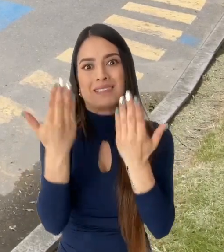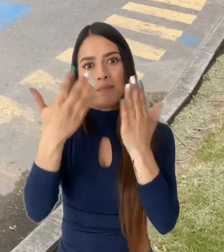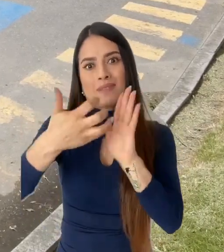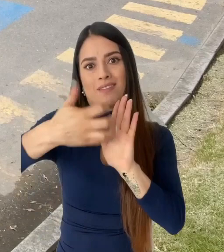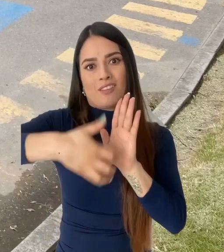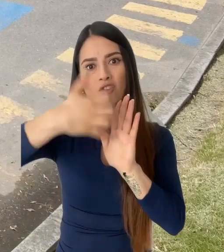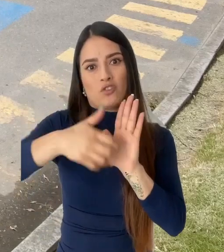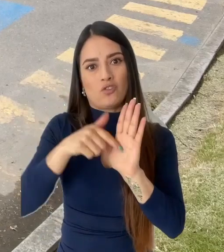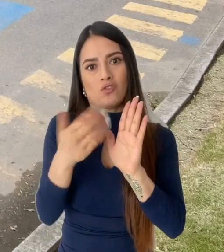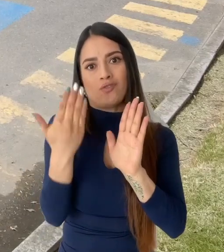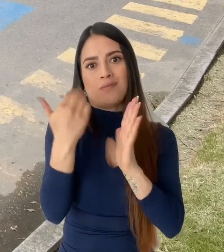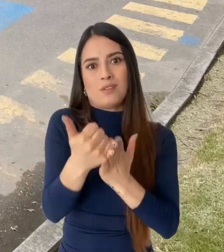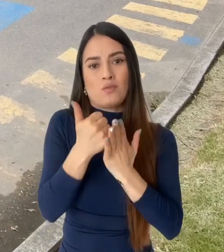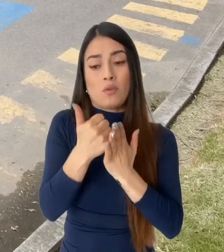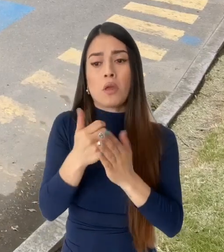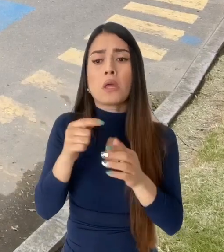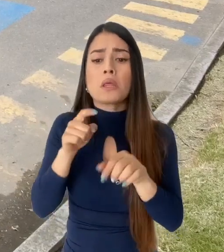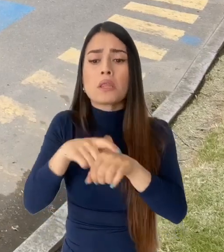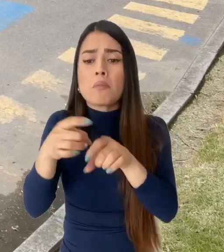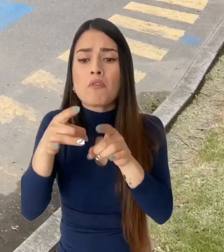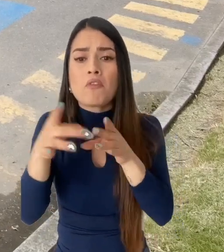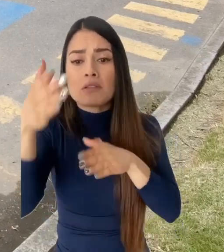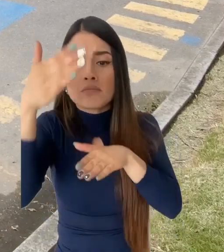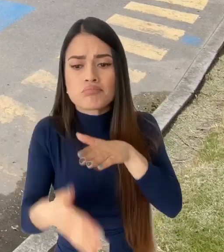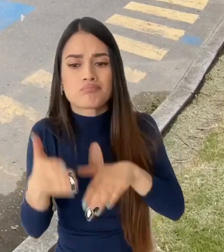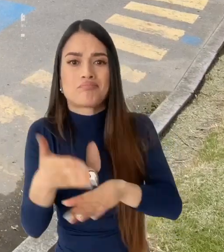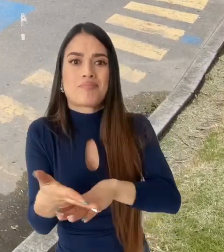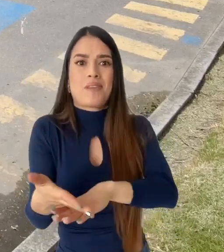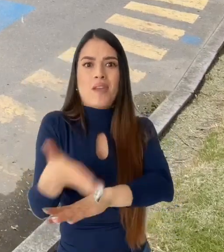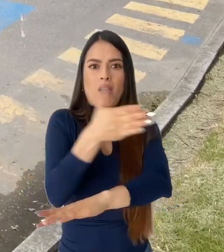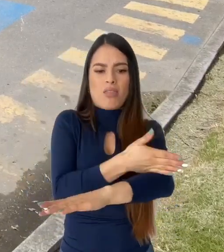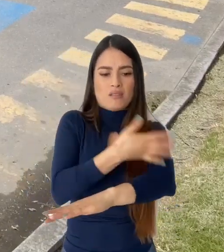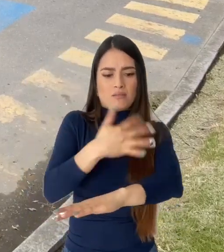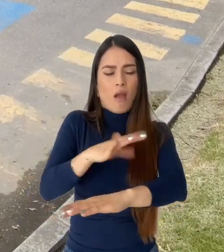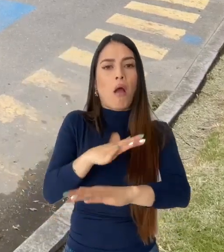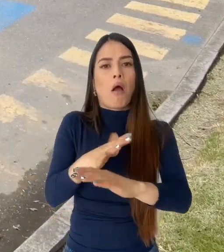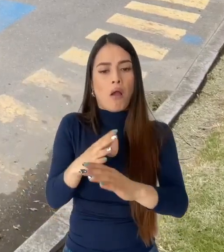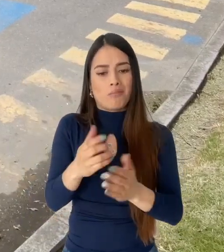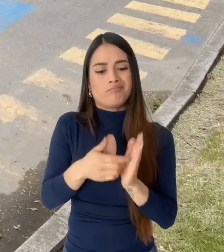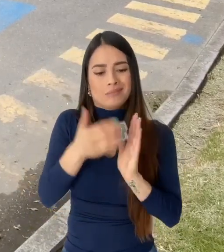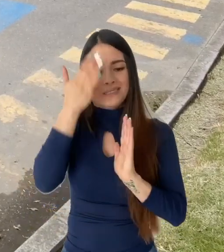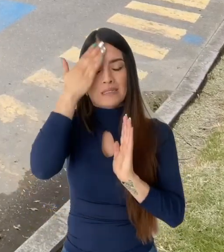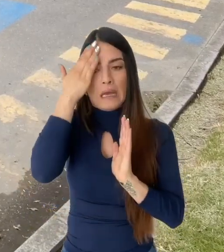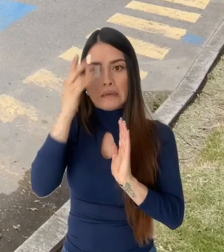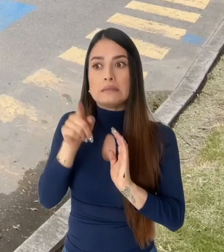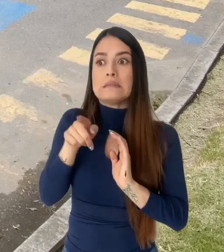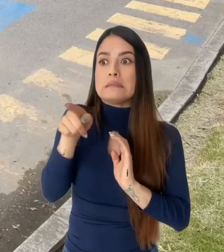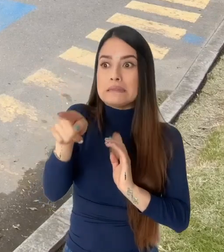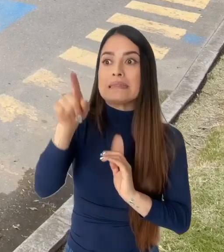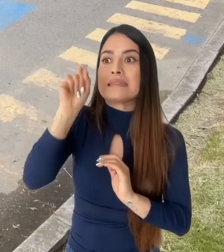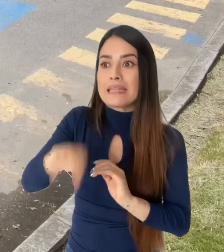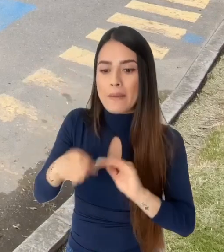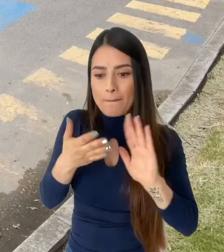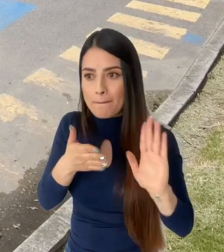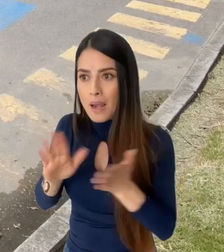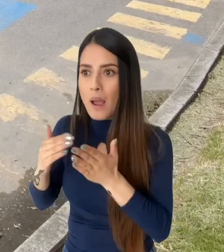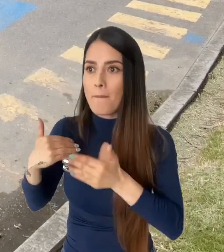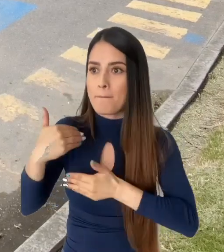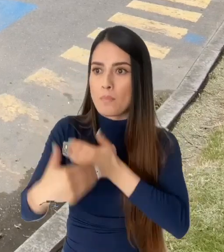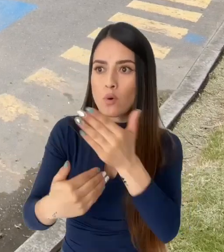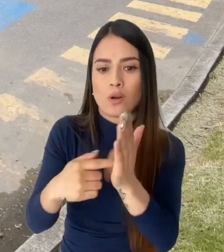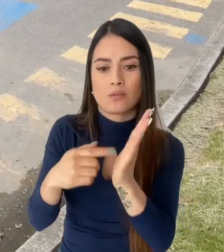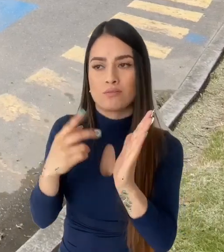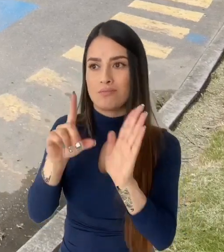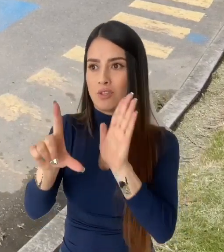diagnóstico identifica de forma anticipada a la fecha límite de vencimiento la necesidad de que cada administrador de